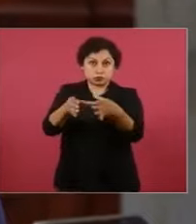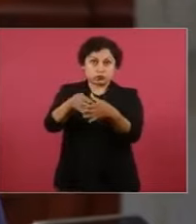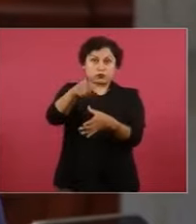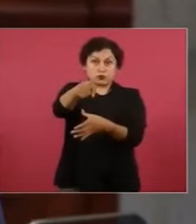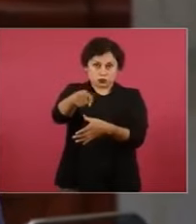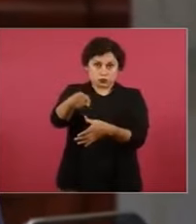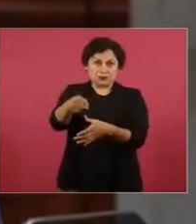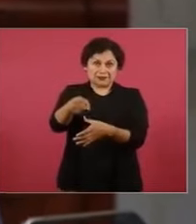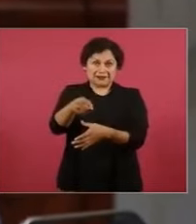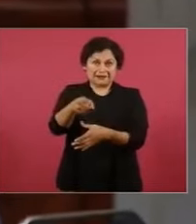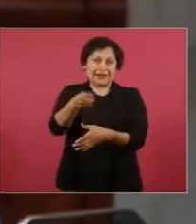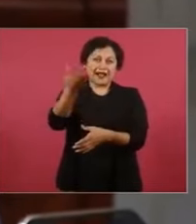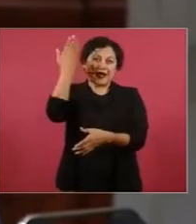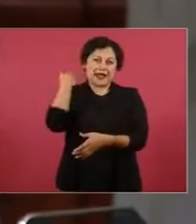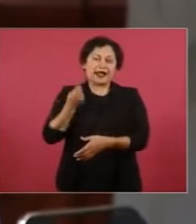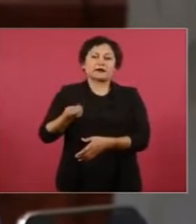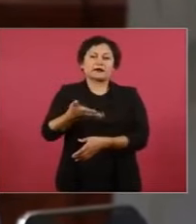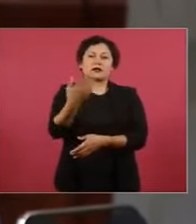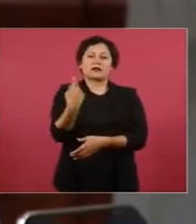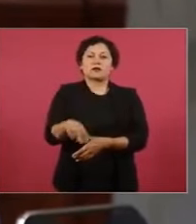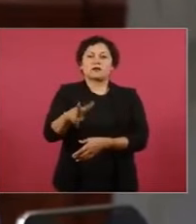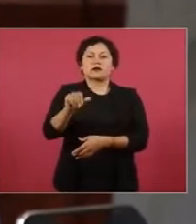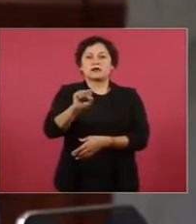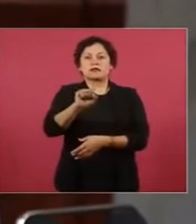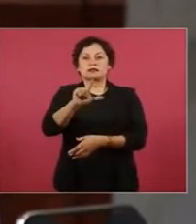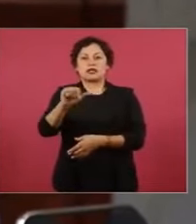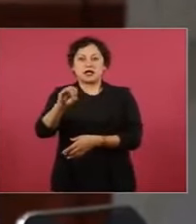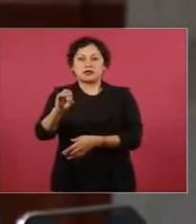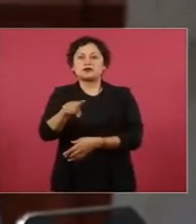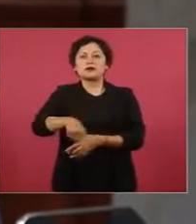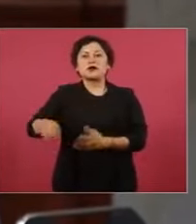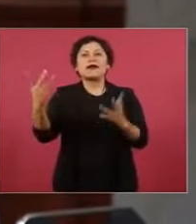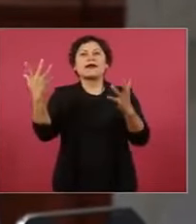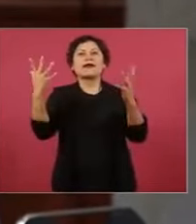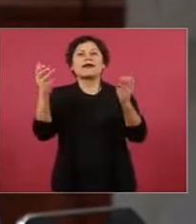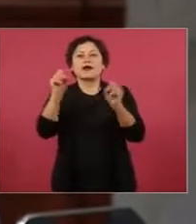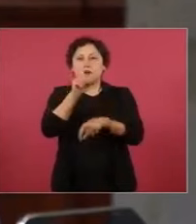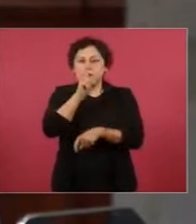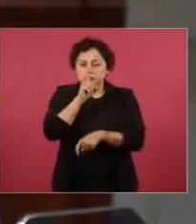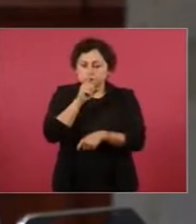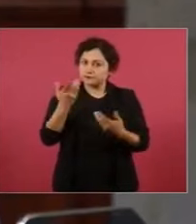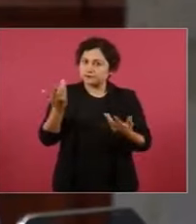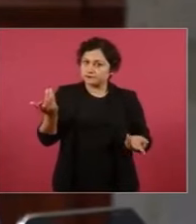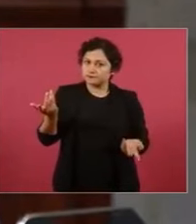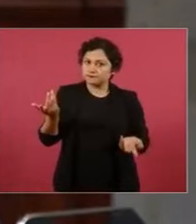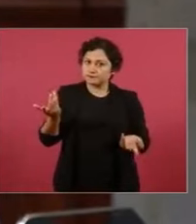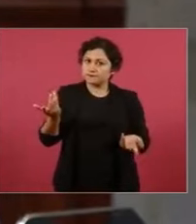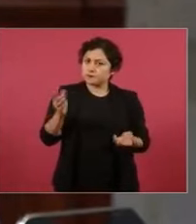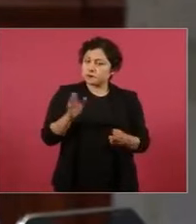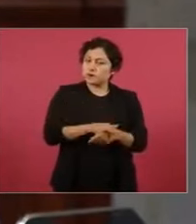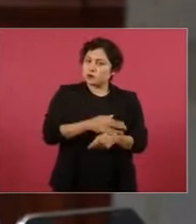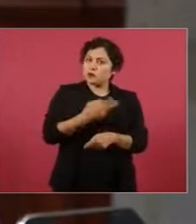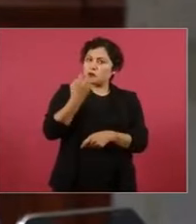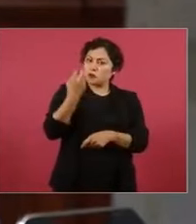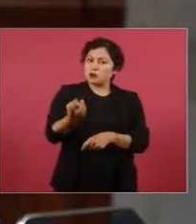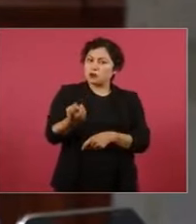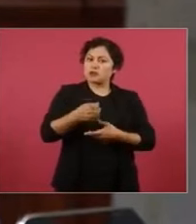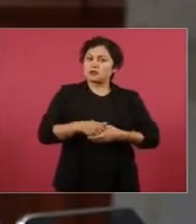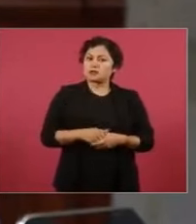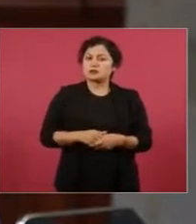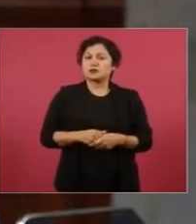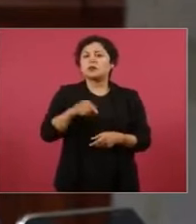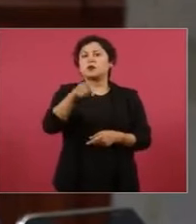otro día que le recordé, que aplauden o se silencian. Y entonces, en lo que